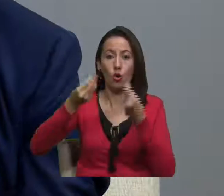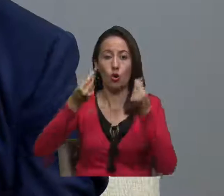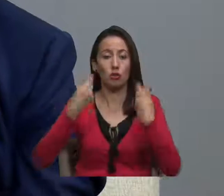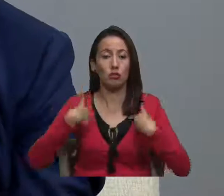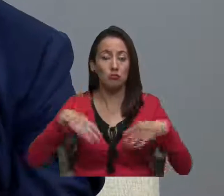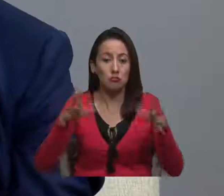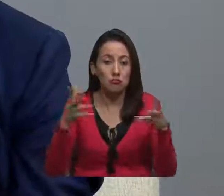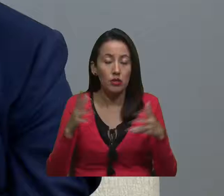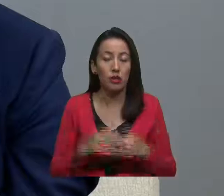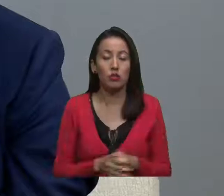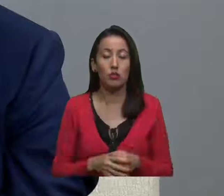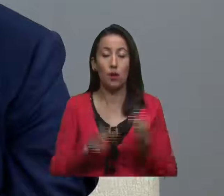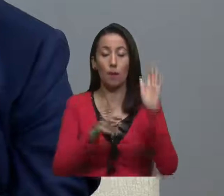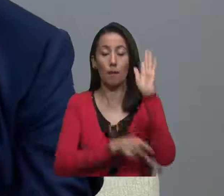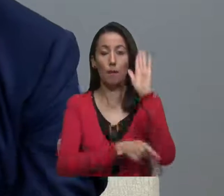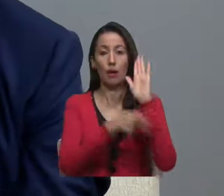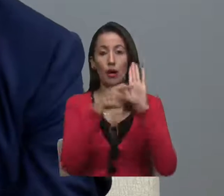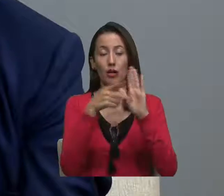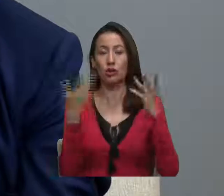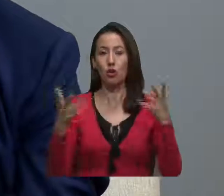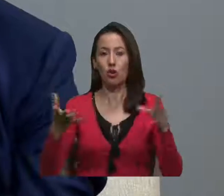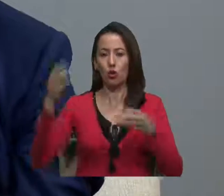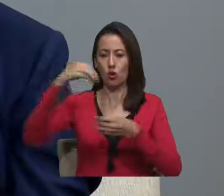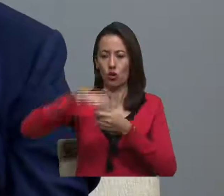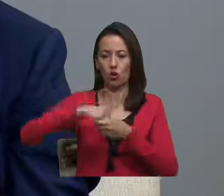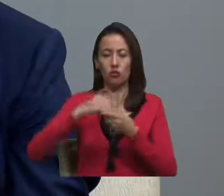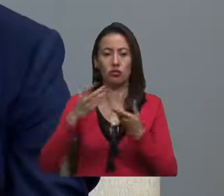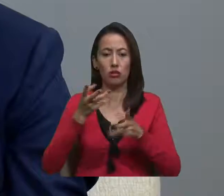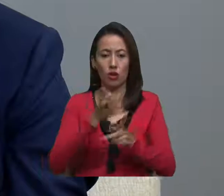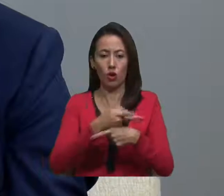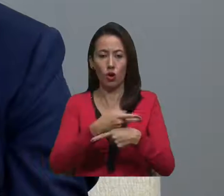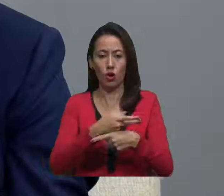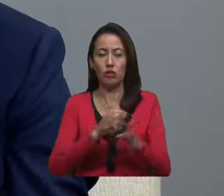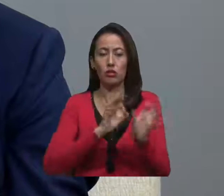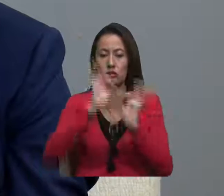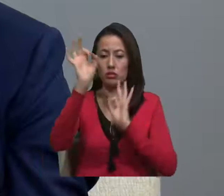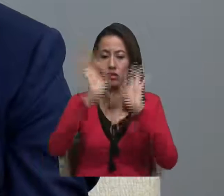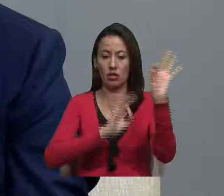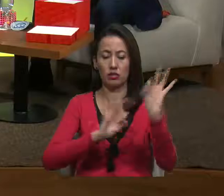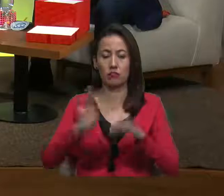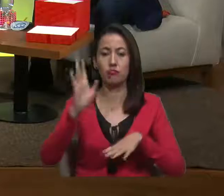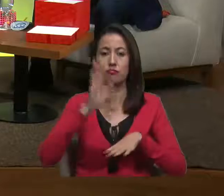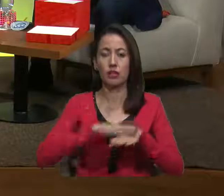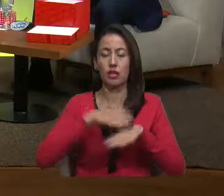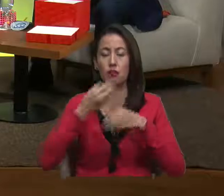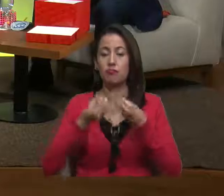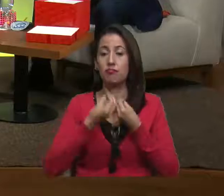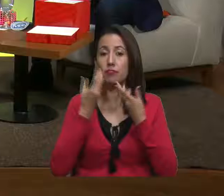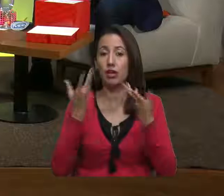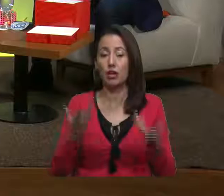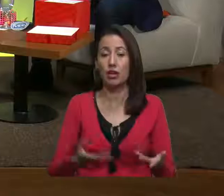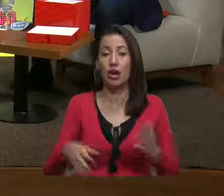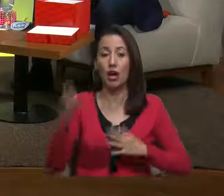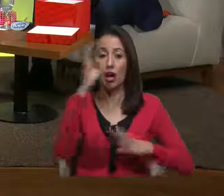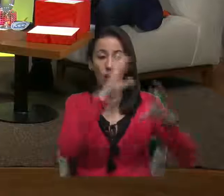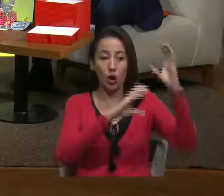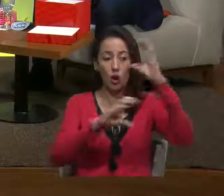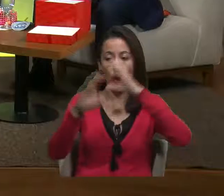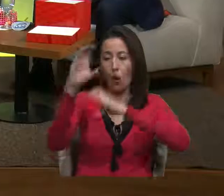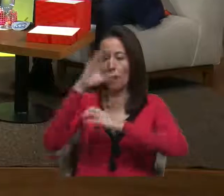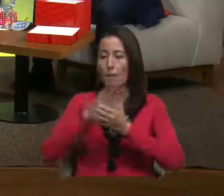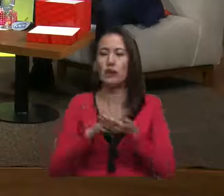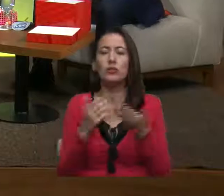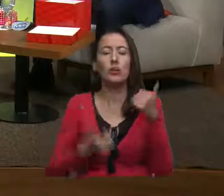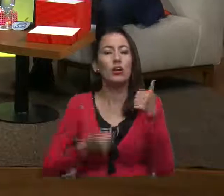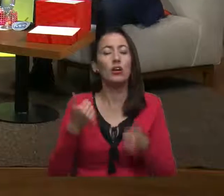exportaciones bajo el petróleo no se levantó la producción y con la pandemia también tuvimos problemas entonces hay que buscar mecanismos cuáles son